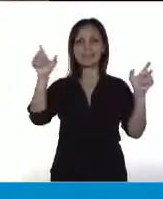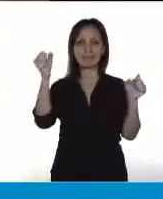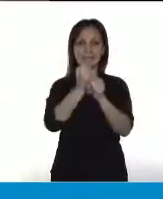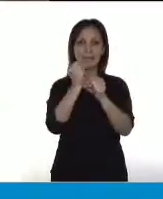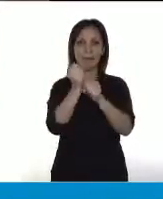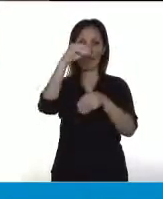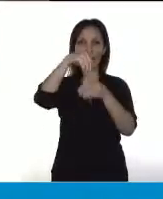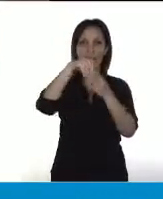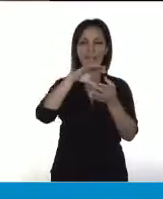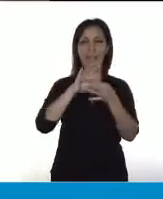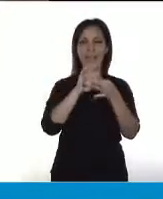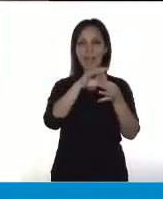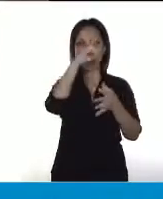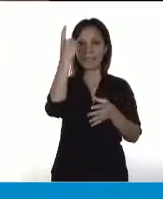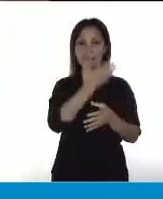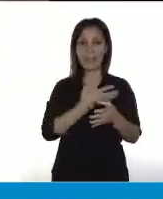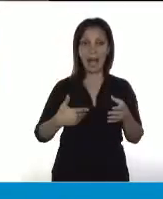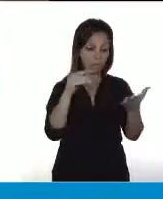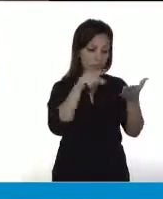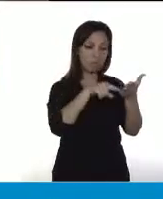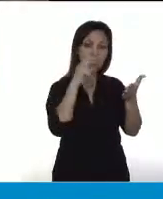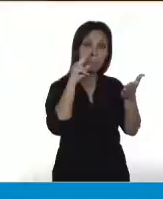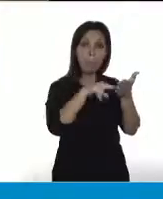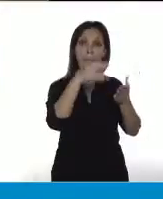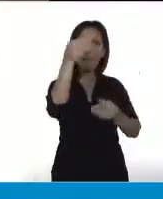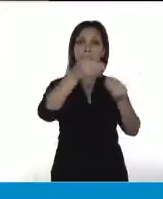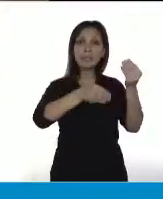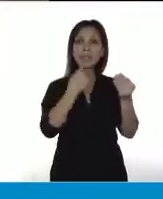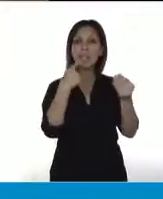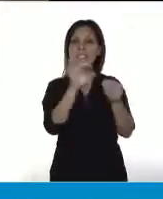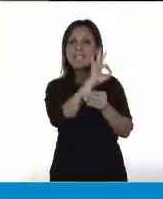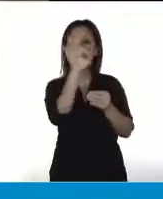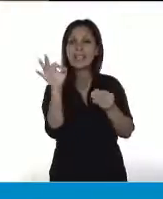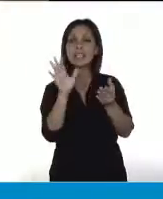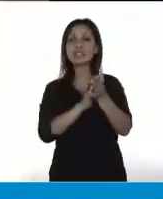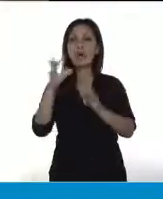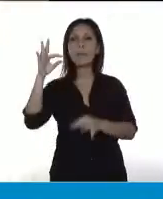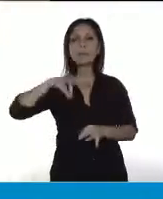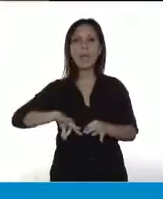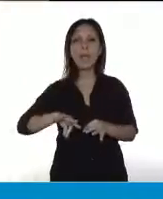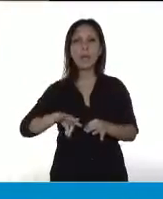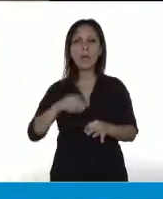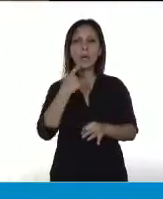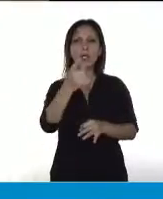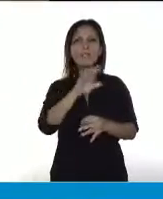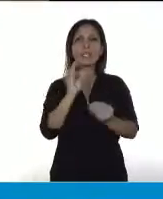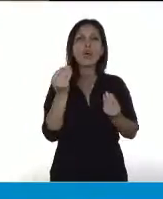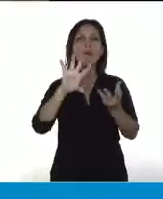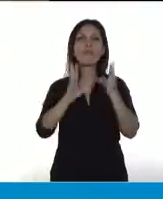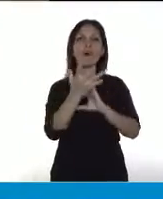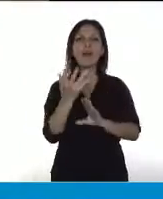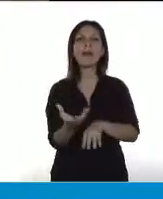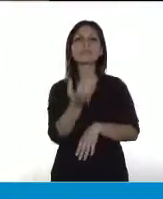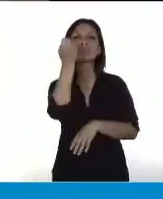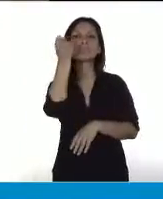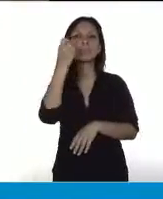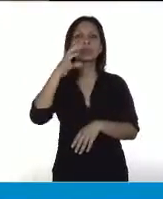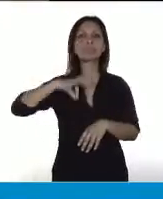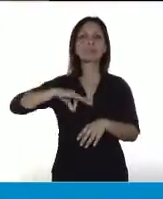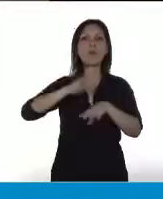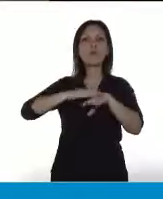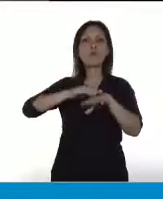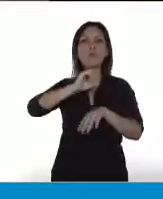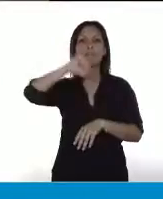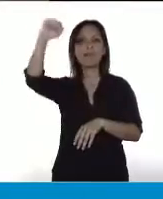el presupuesto ni siquiera plantea una pauta salarial, no dice tampoco cómo se va a recuperar lo perdido frente a la inflación en este